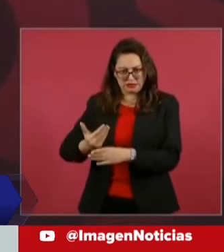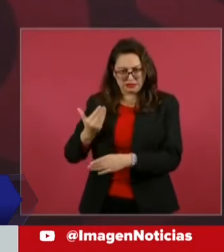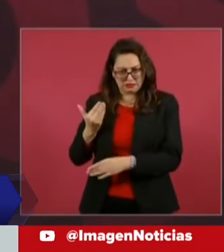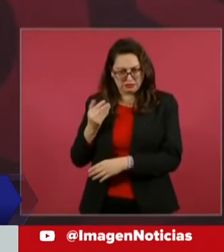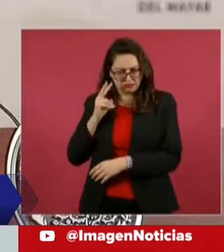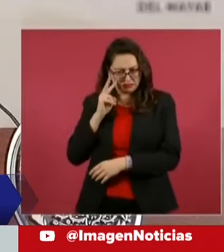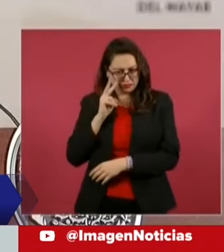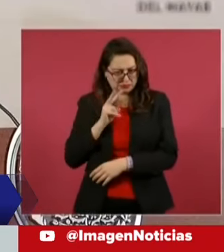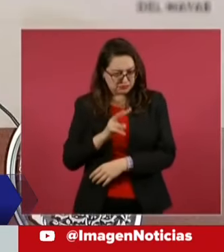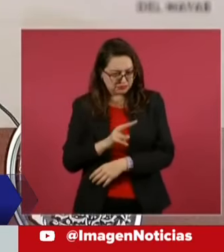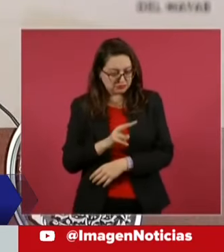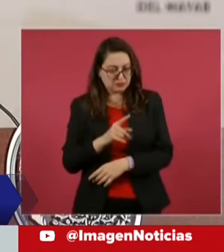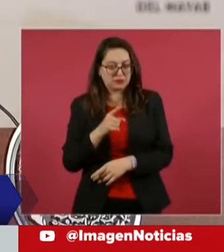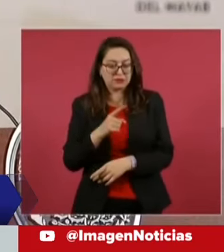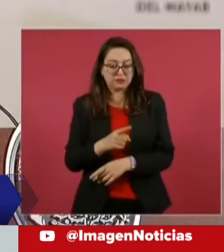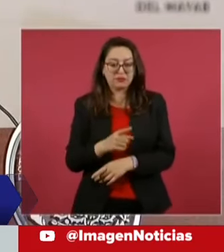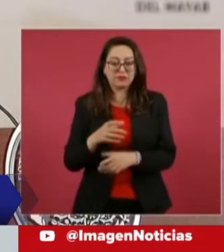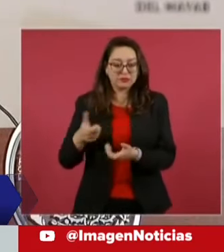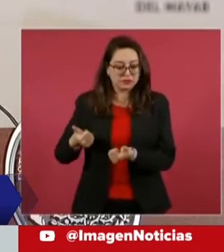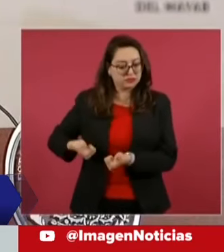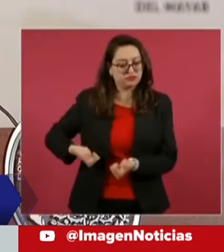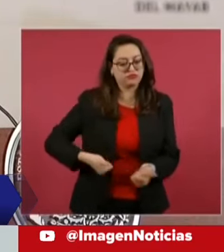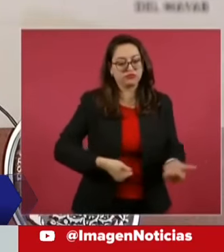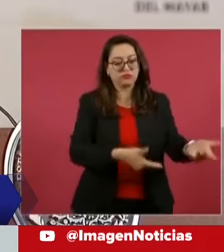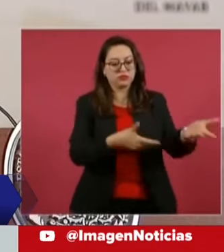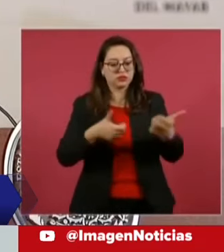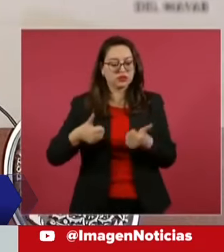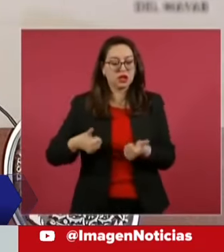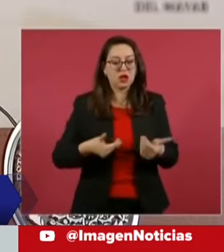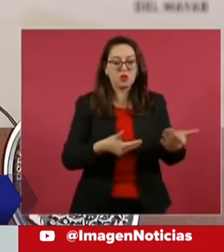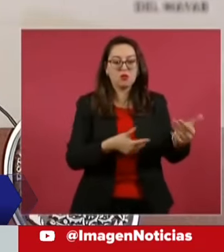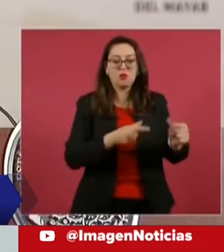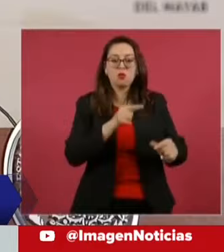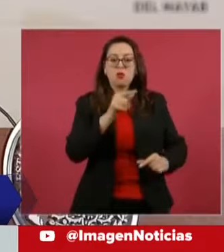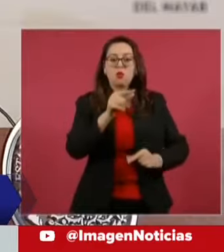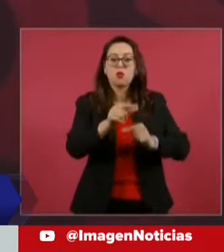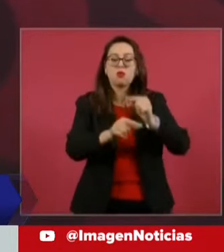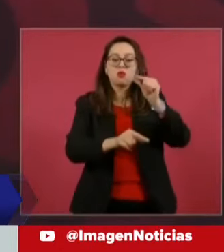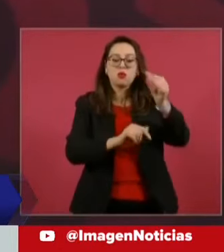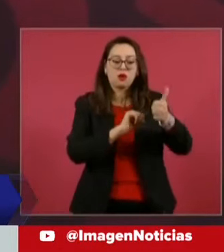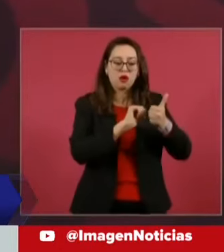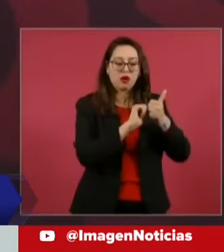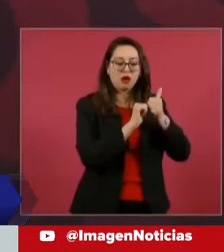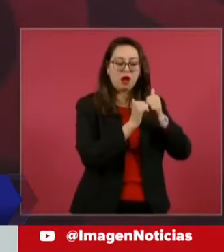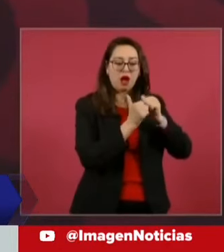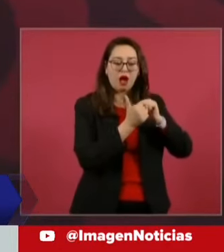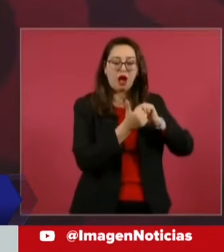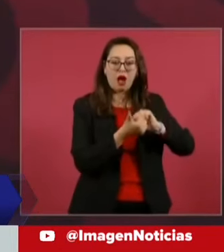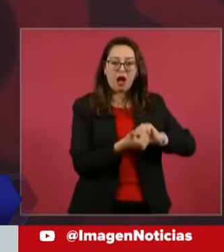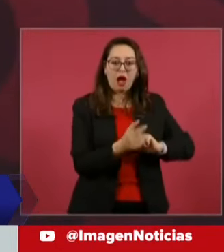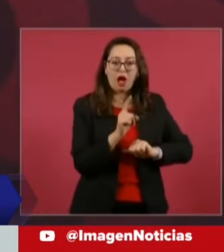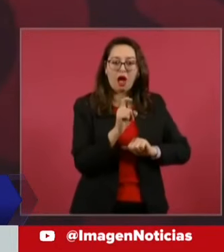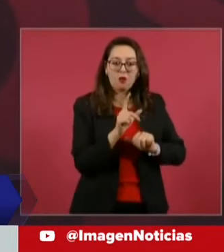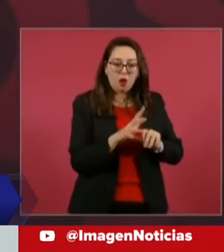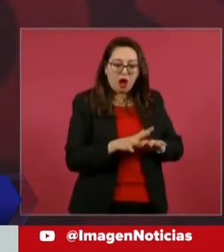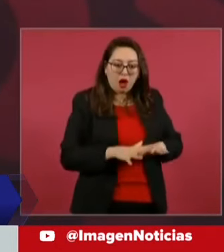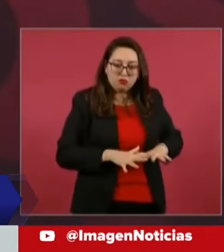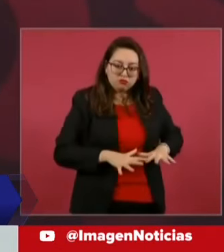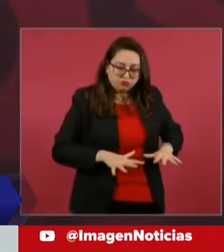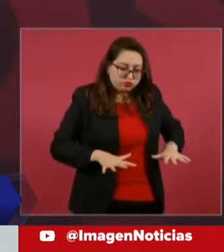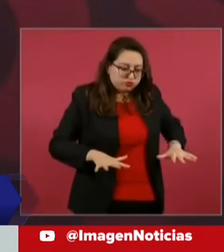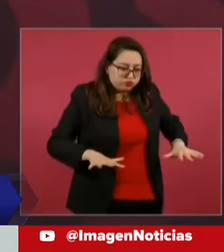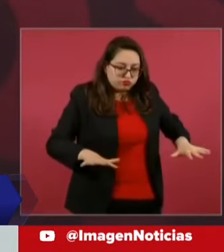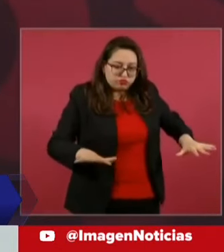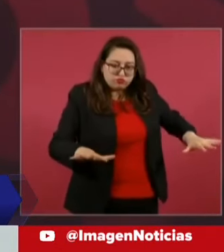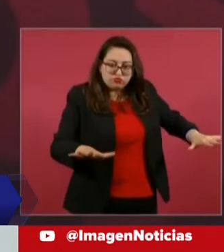un acuífero en la zona del Mezquital y en la zona de